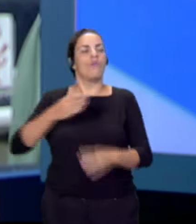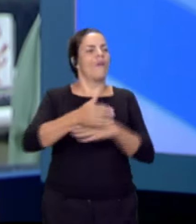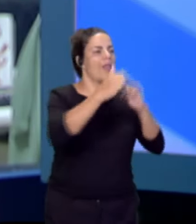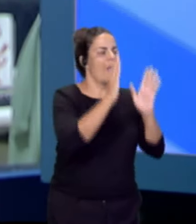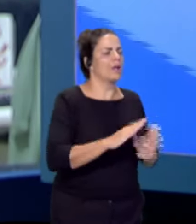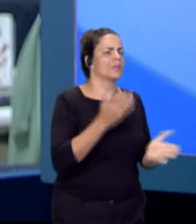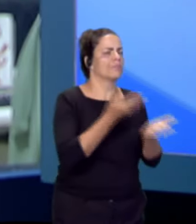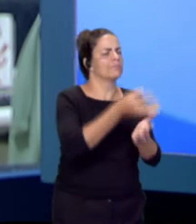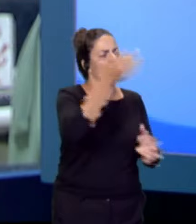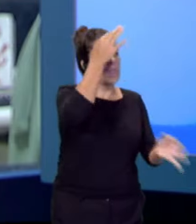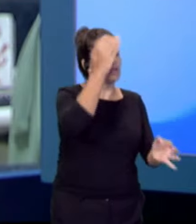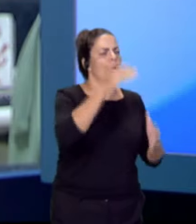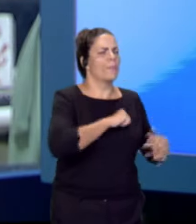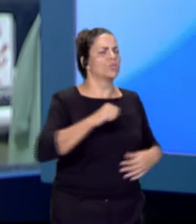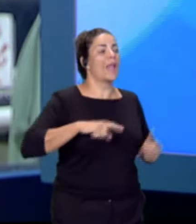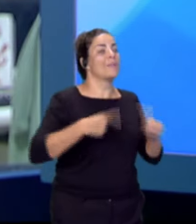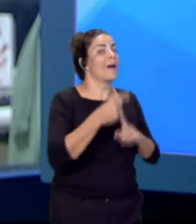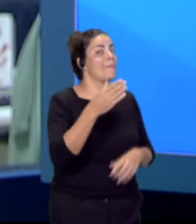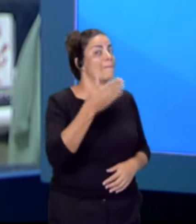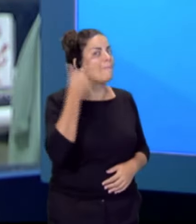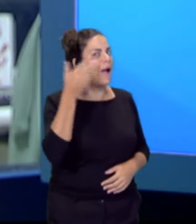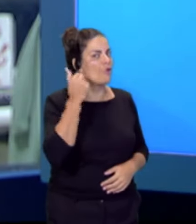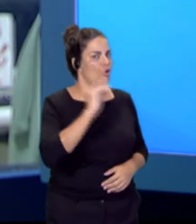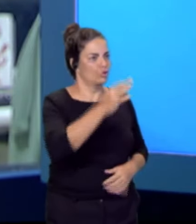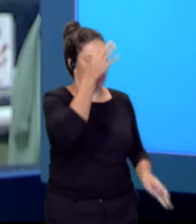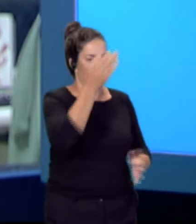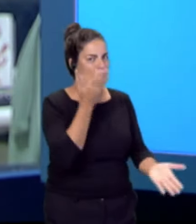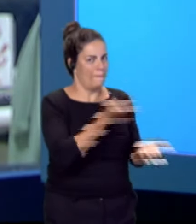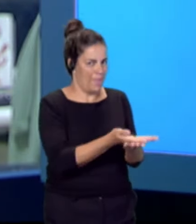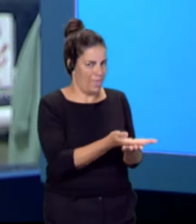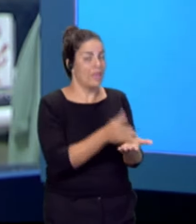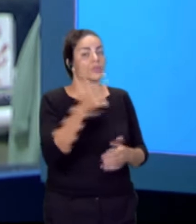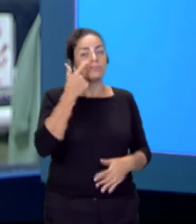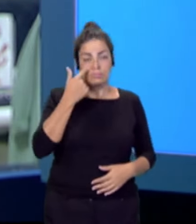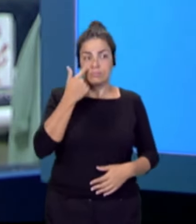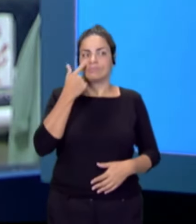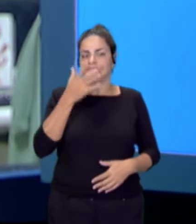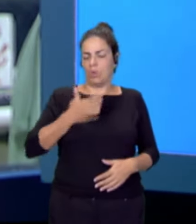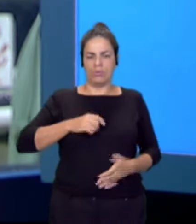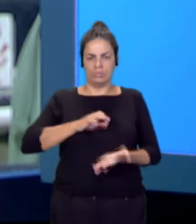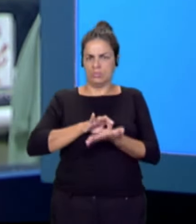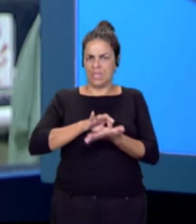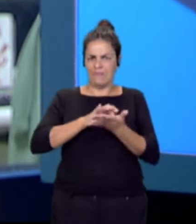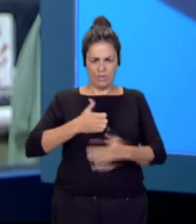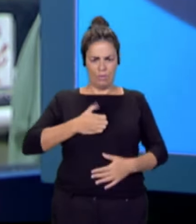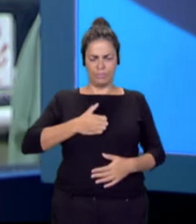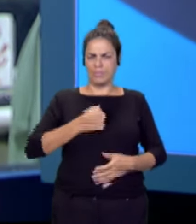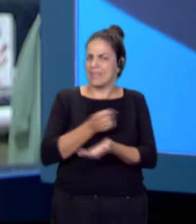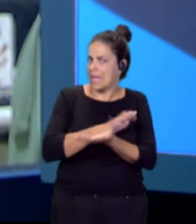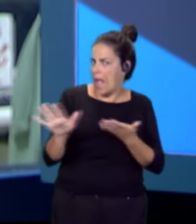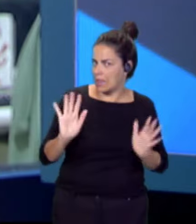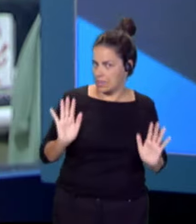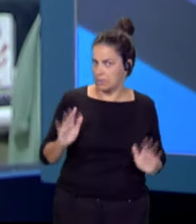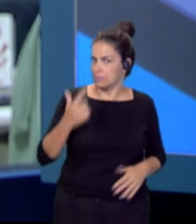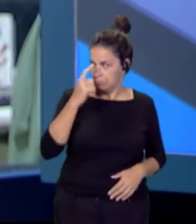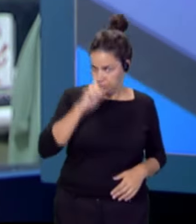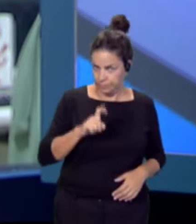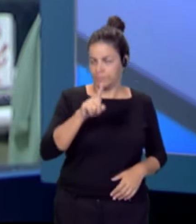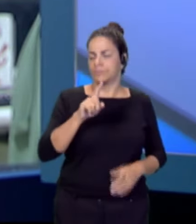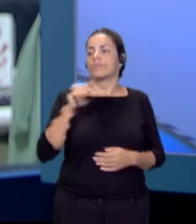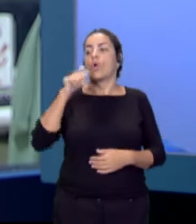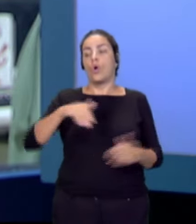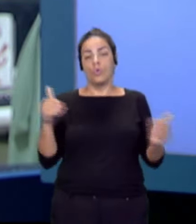también bancarios. Debemos tener en cuenta que este servicio es gratuito. Y hoy es jueves, damos respuesta a